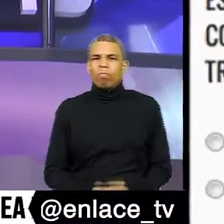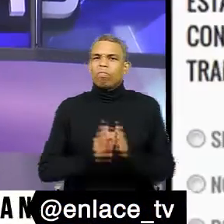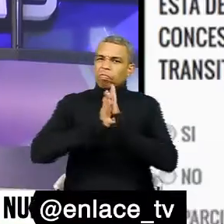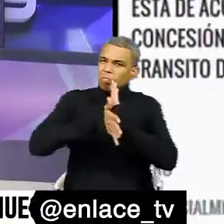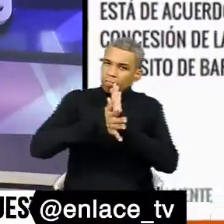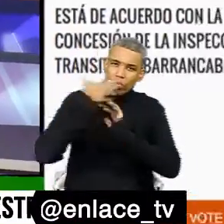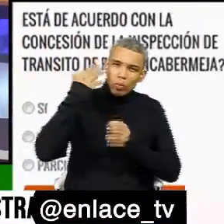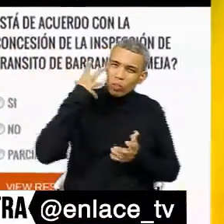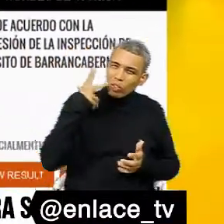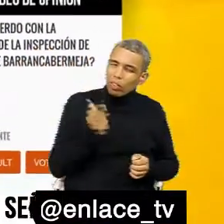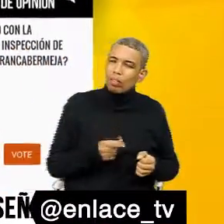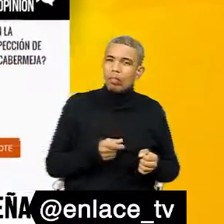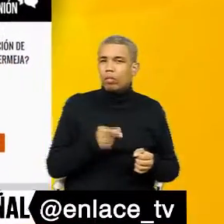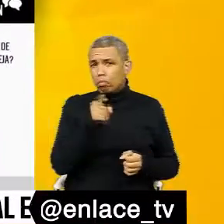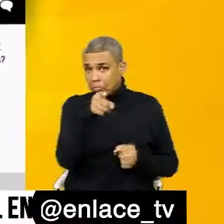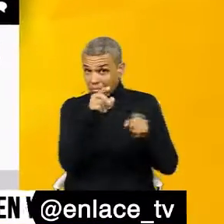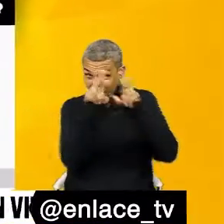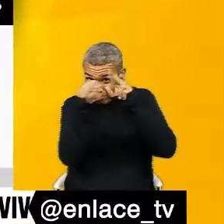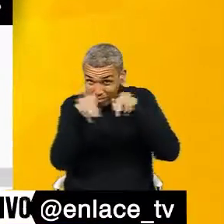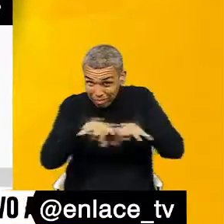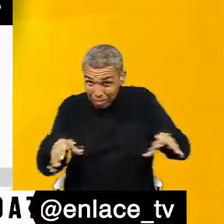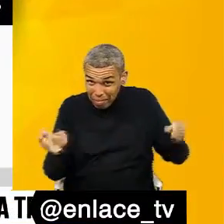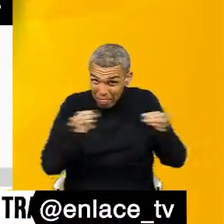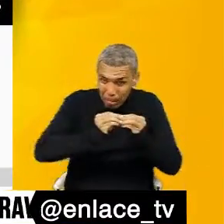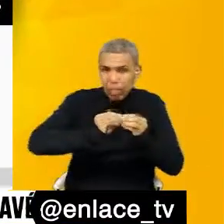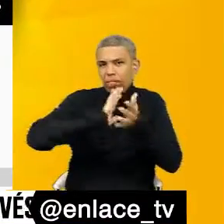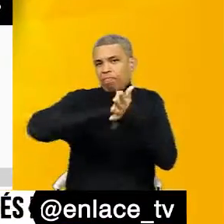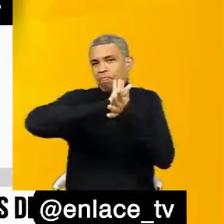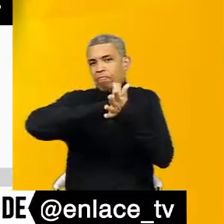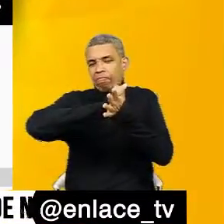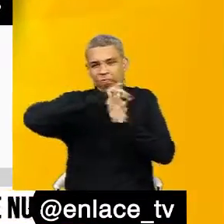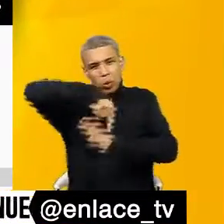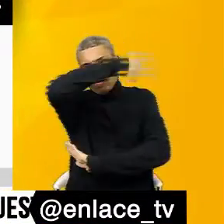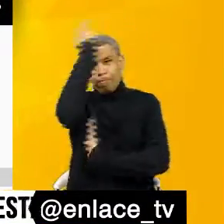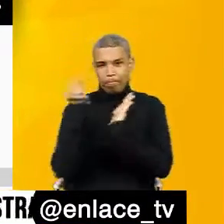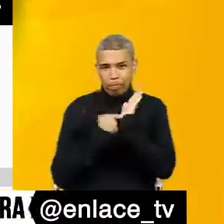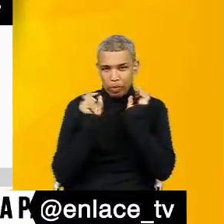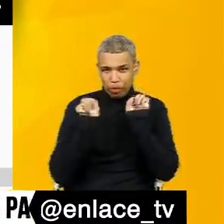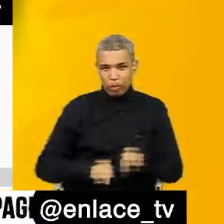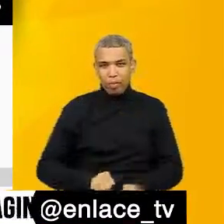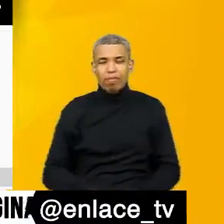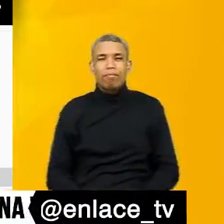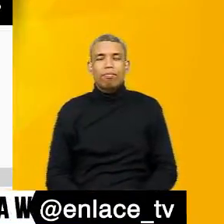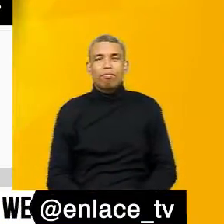región. Estas y otras informaciones de Enlace Noticias usted las puede hallar en nuestra página web